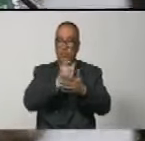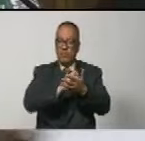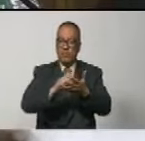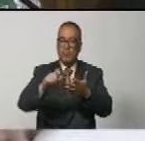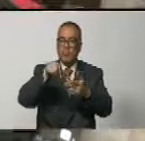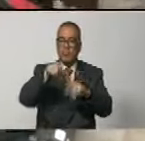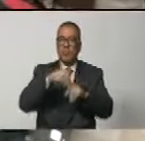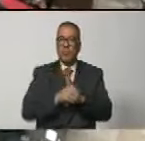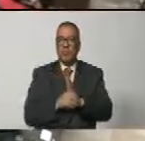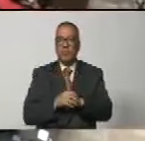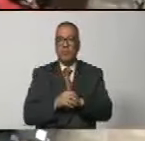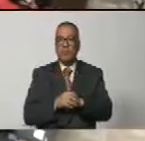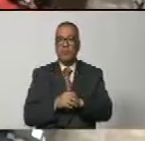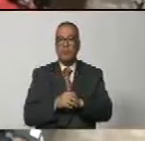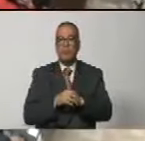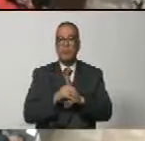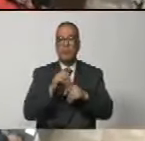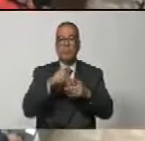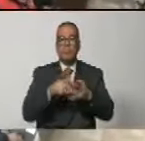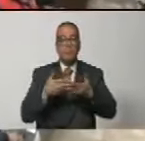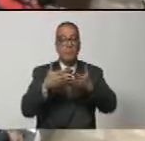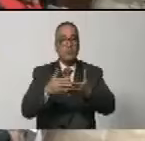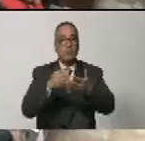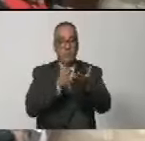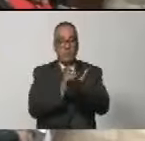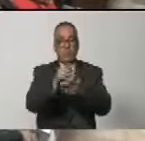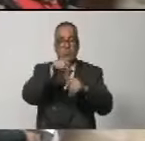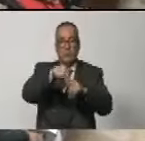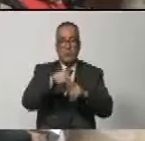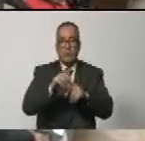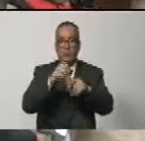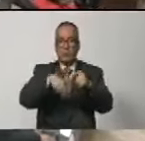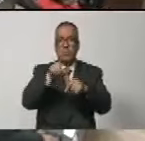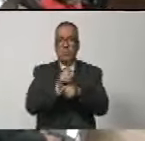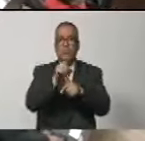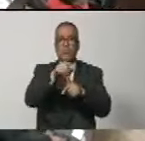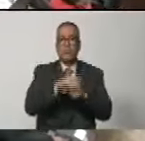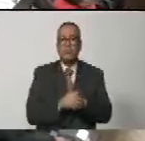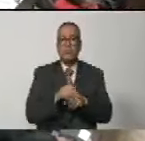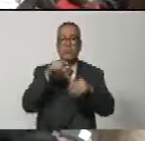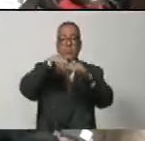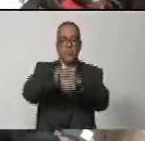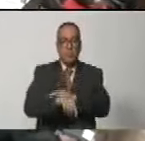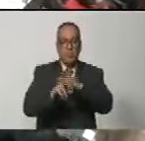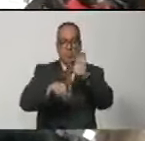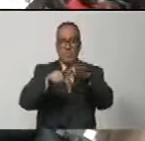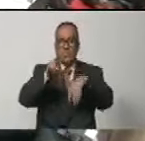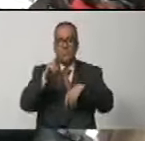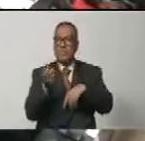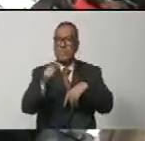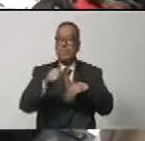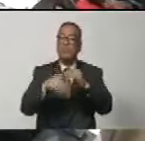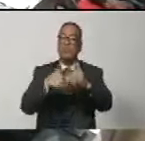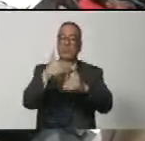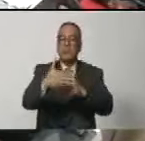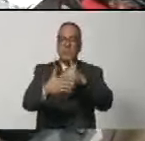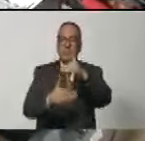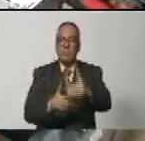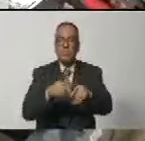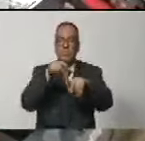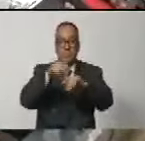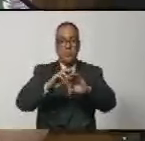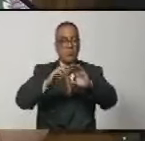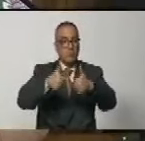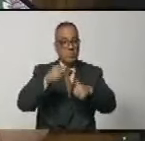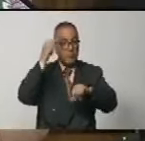redactada en los siguientes términos. Disposición transitoria única. Dentro de los 12 meses siguientes contados a partir